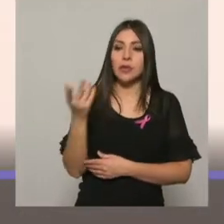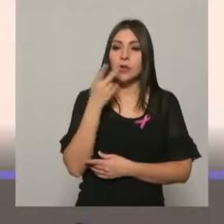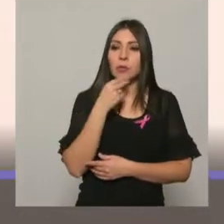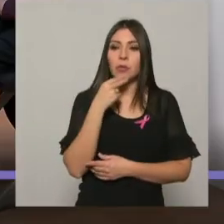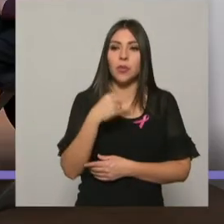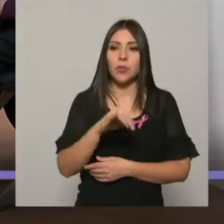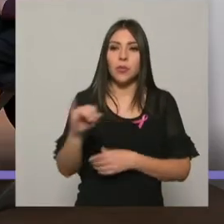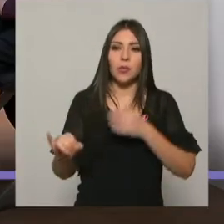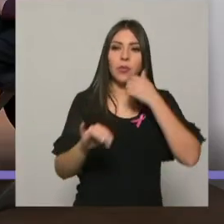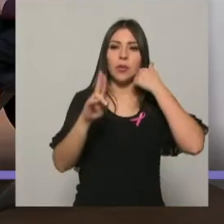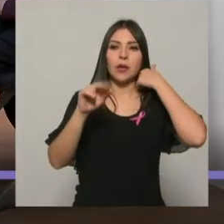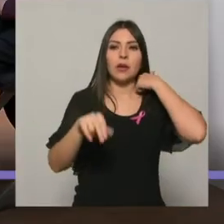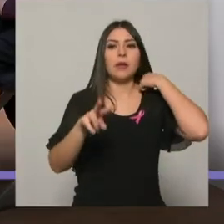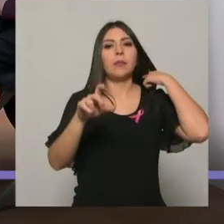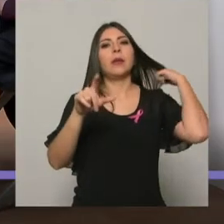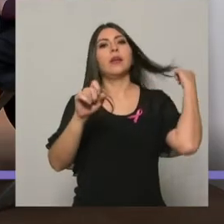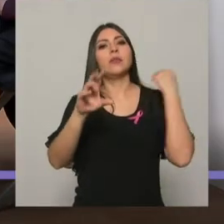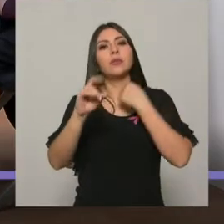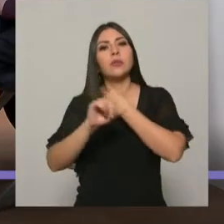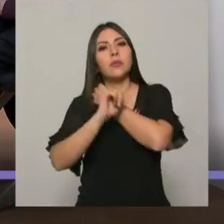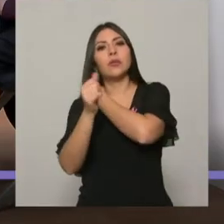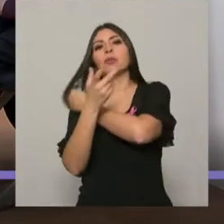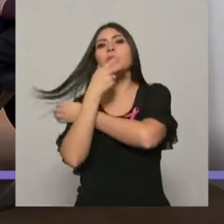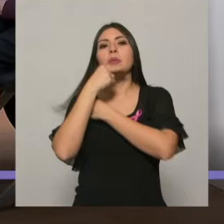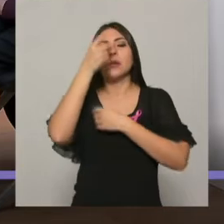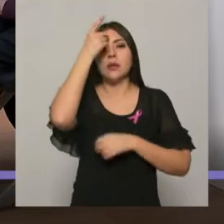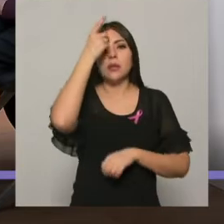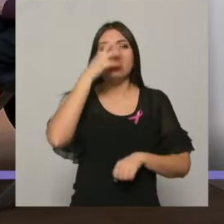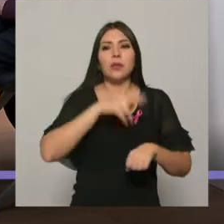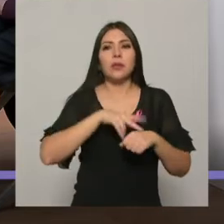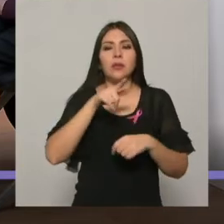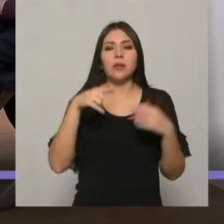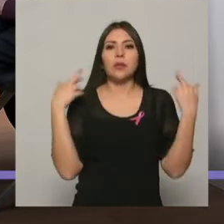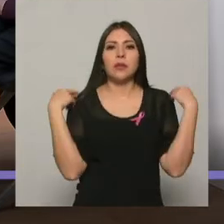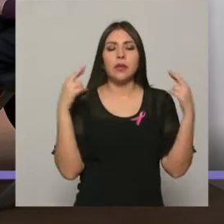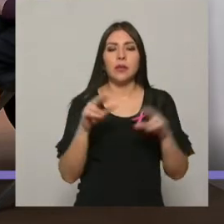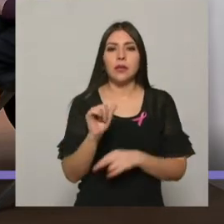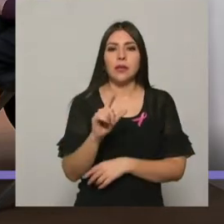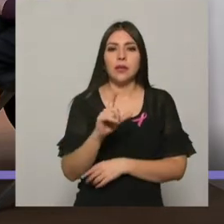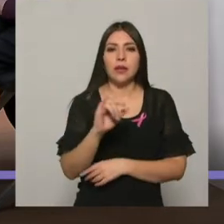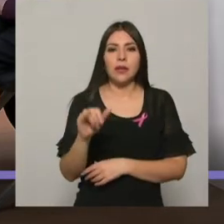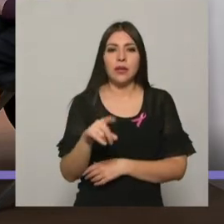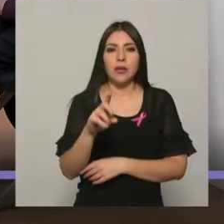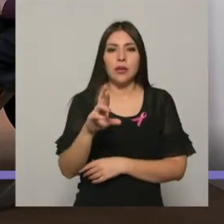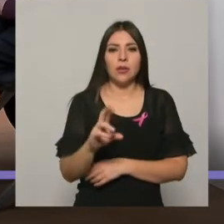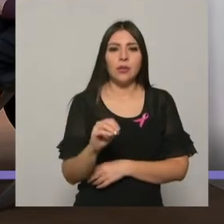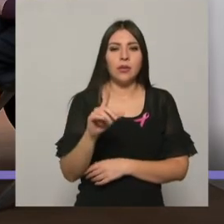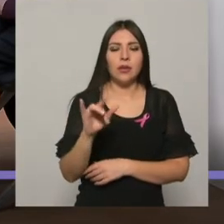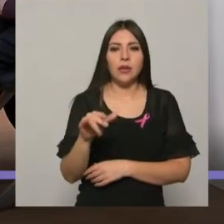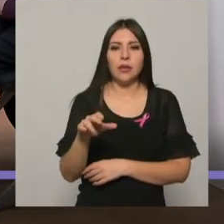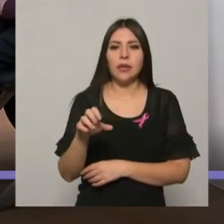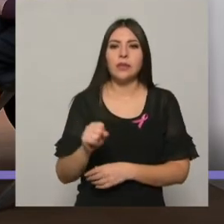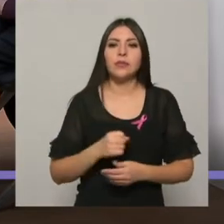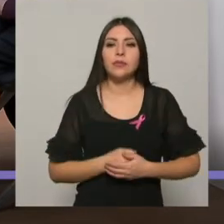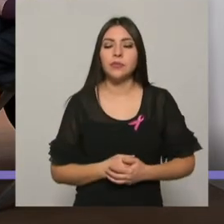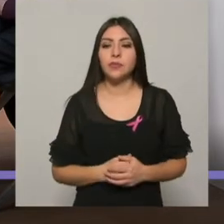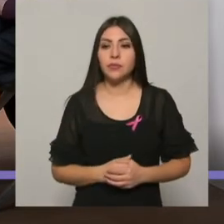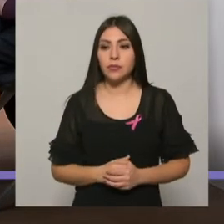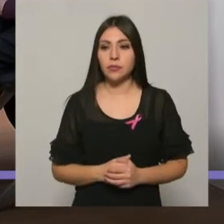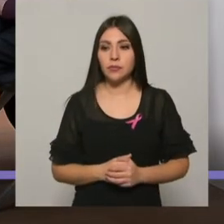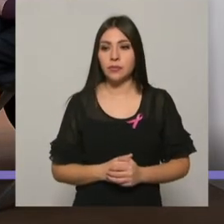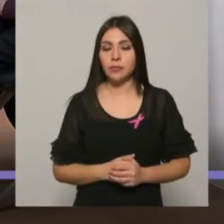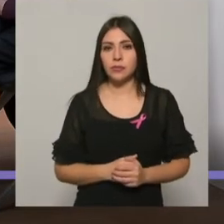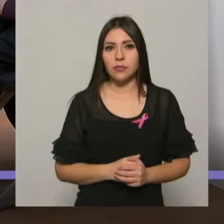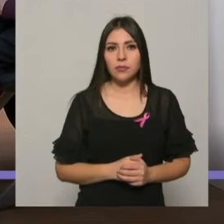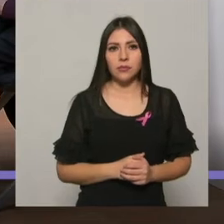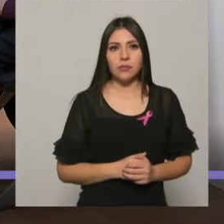Juan Velasco. Claro. Y el director es el profesor Alejandro Linares. Juan Velasco, ¿qué te representó a ti la